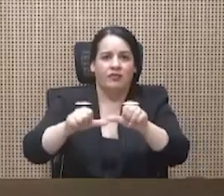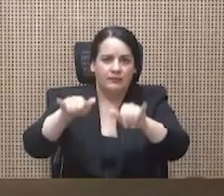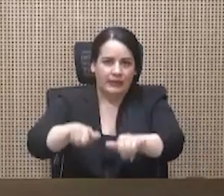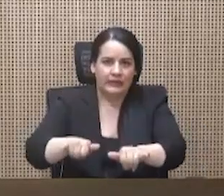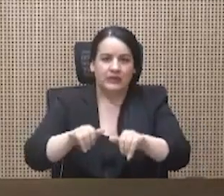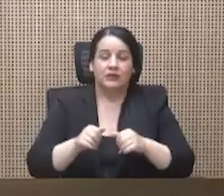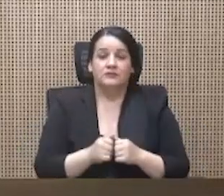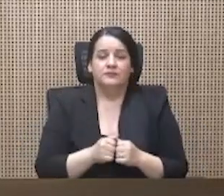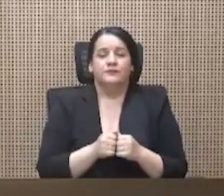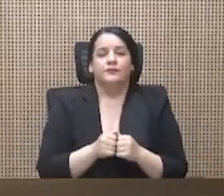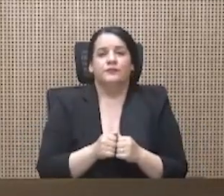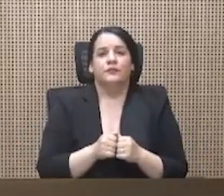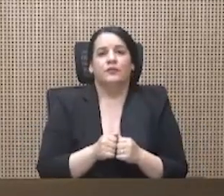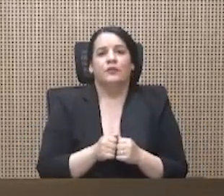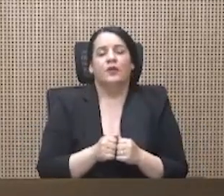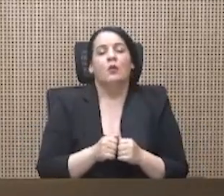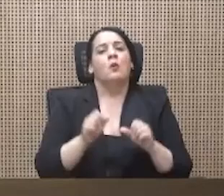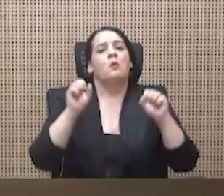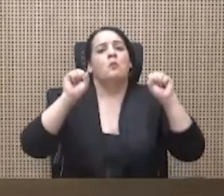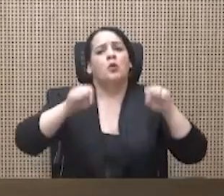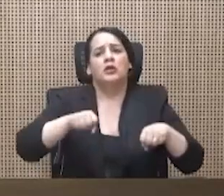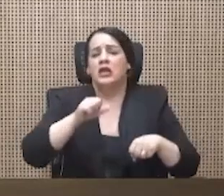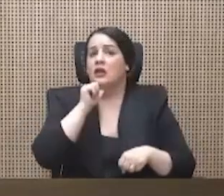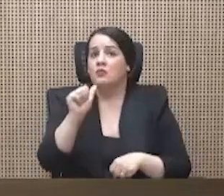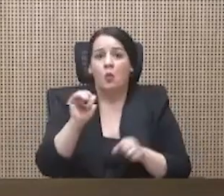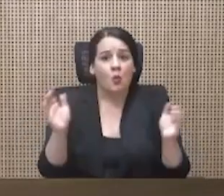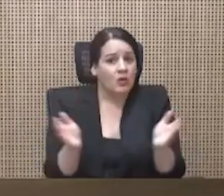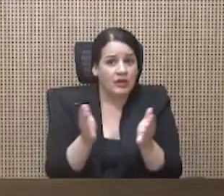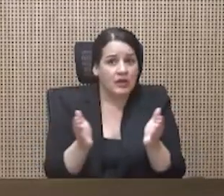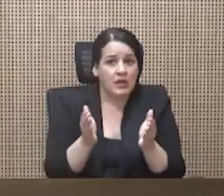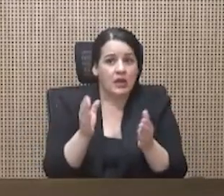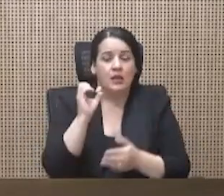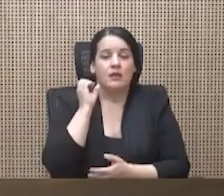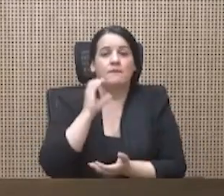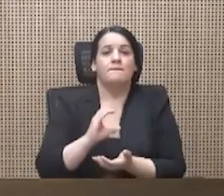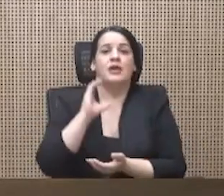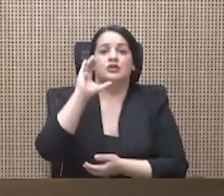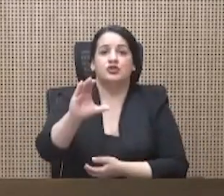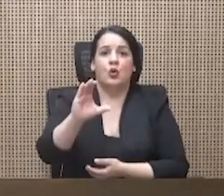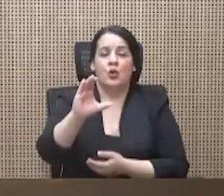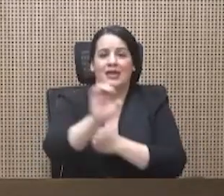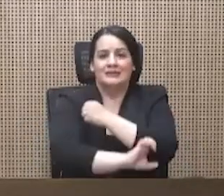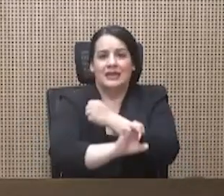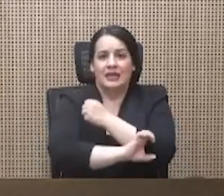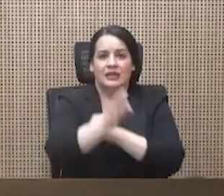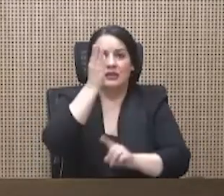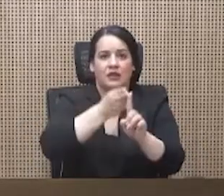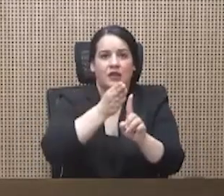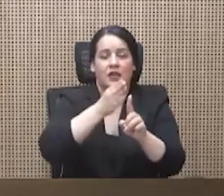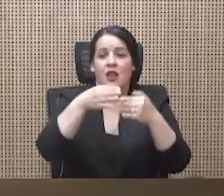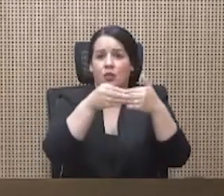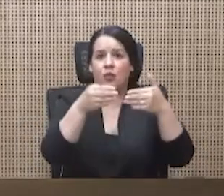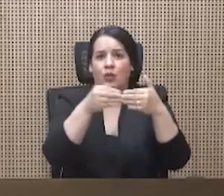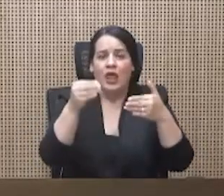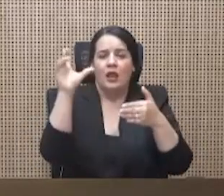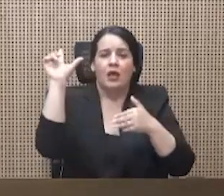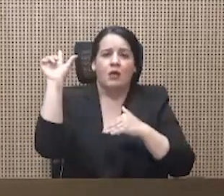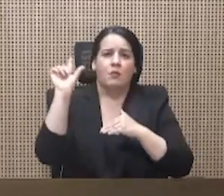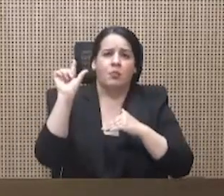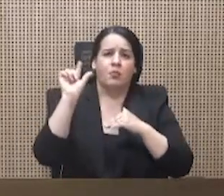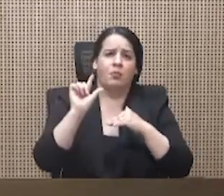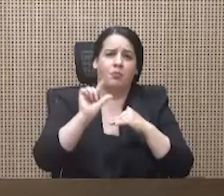Podría desincentivar la inversión extranjera directa si el dólar sigue perdiendo valor y el